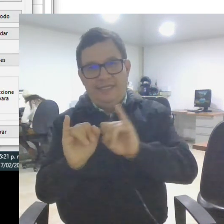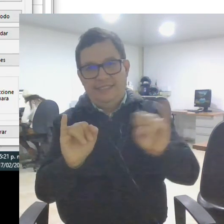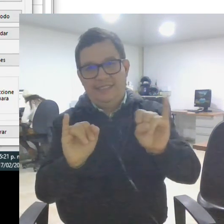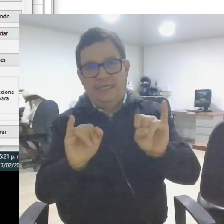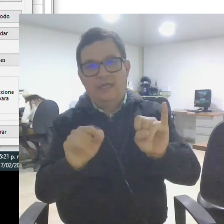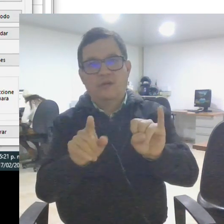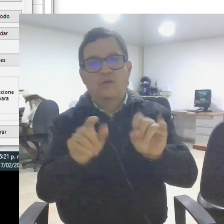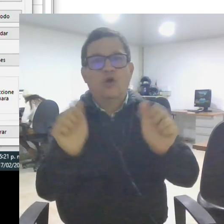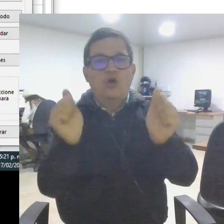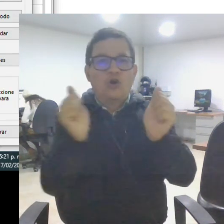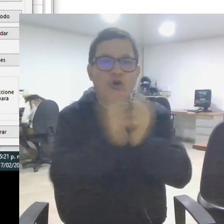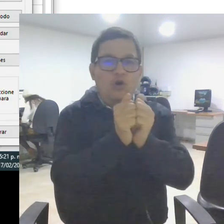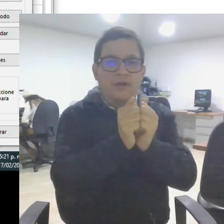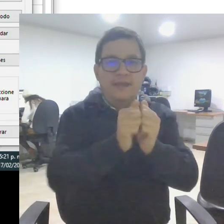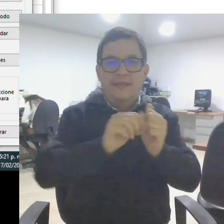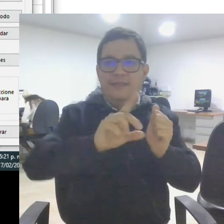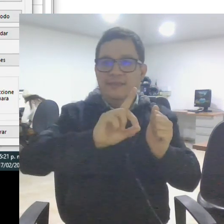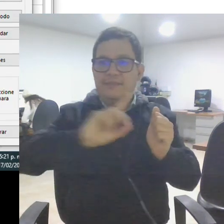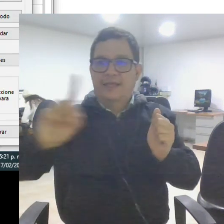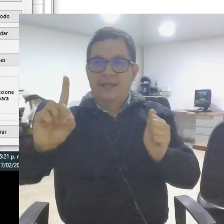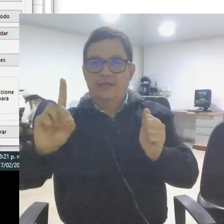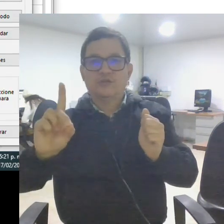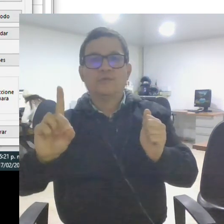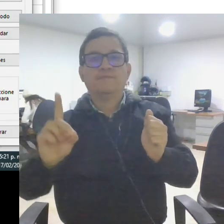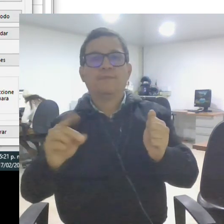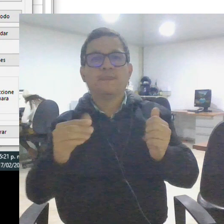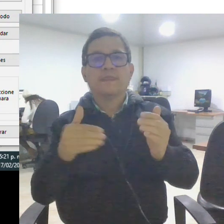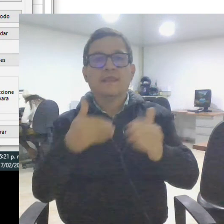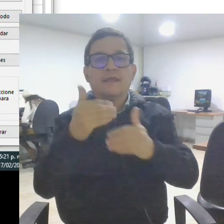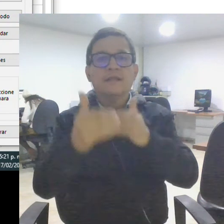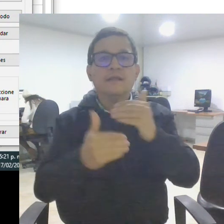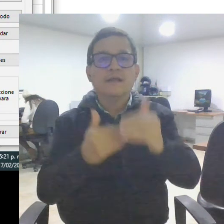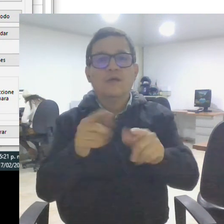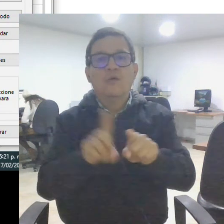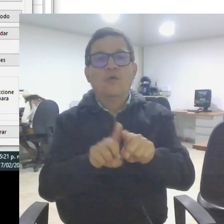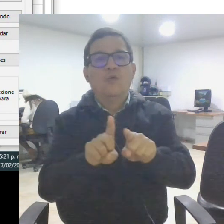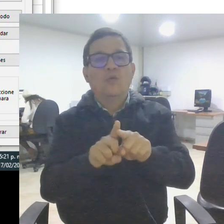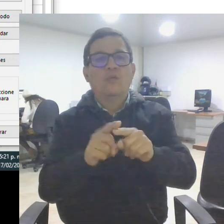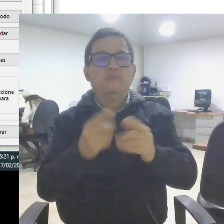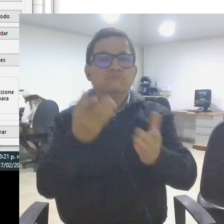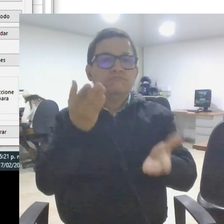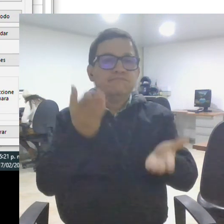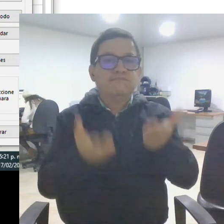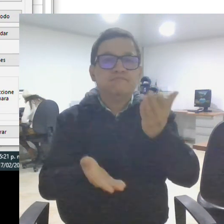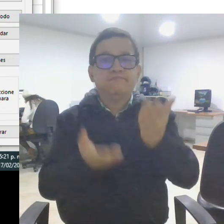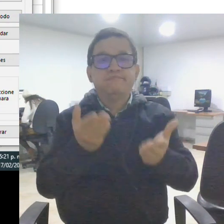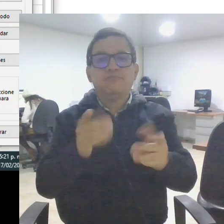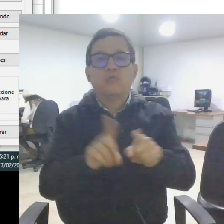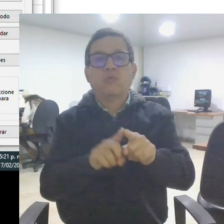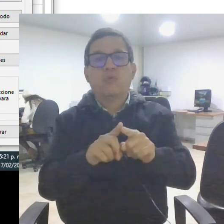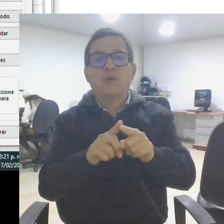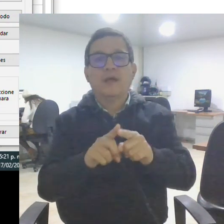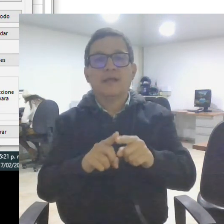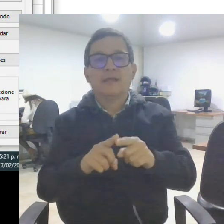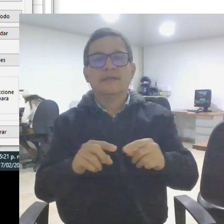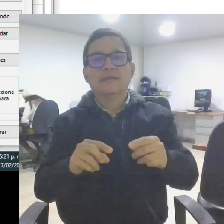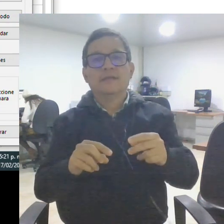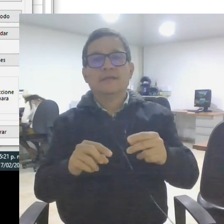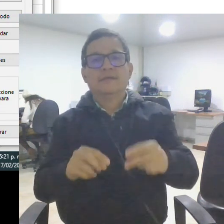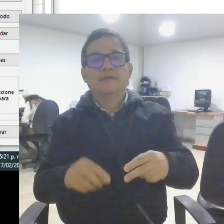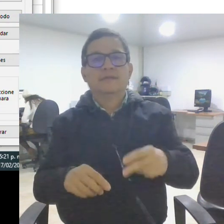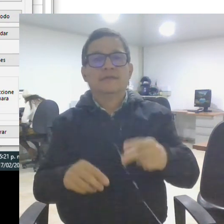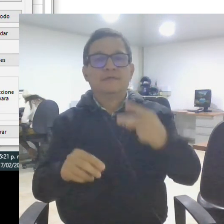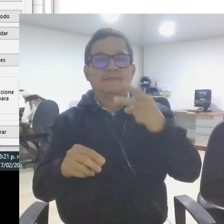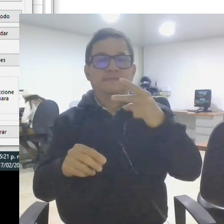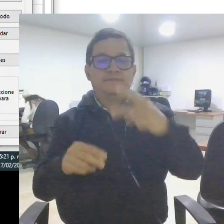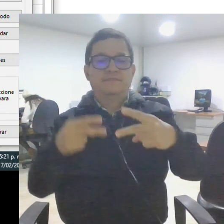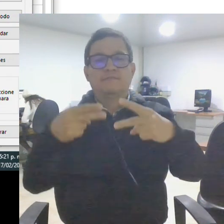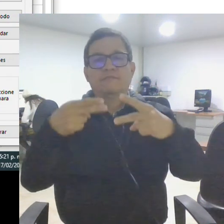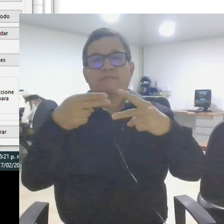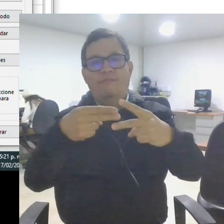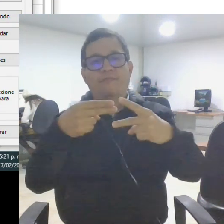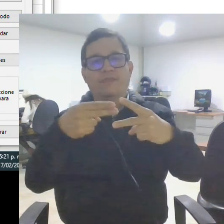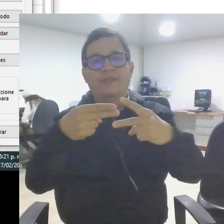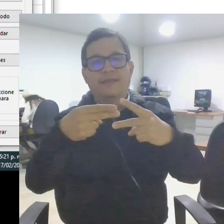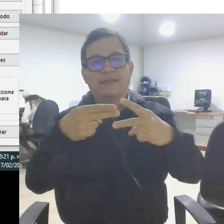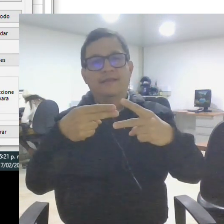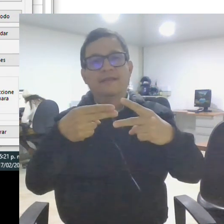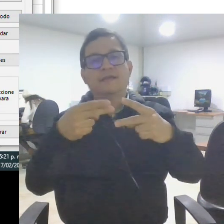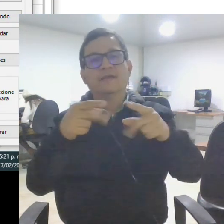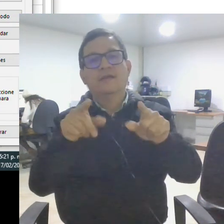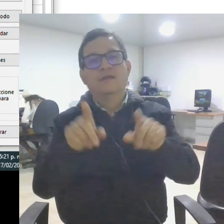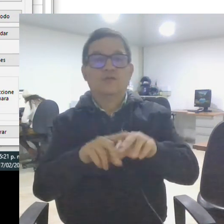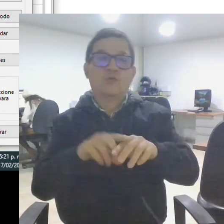derecho, a través o con la separación de la desigualdad, que en este caso es menor o